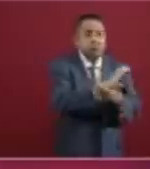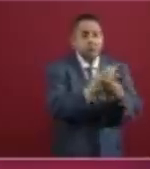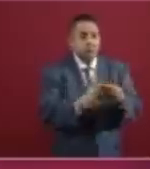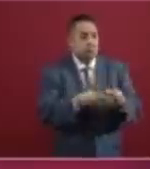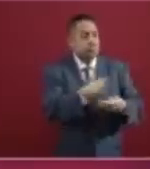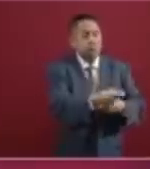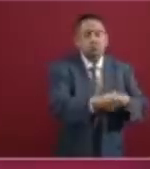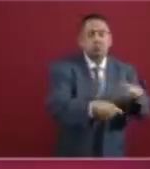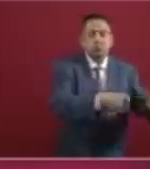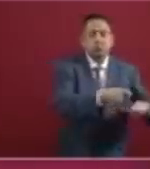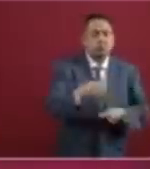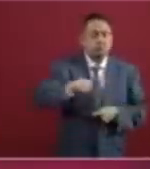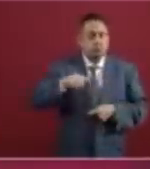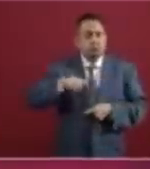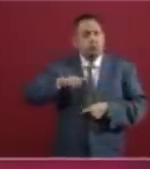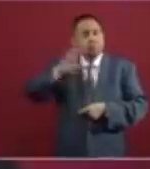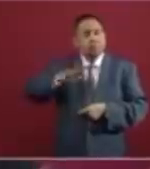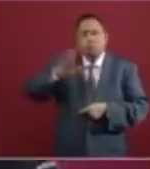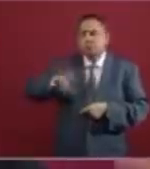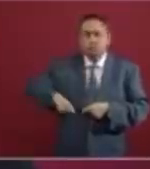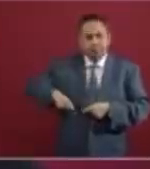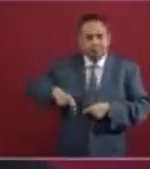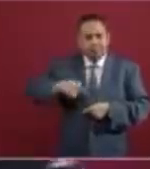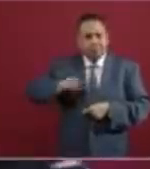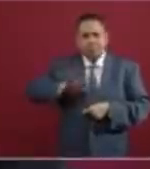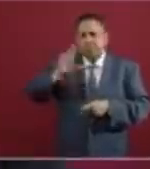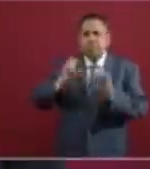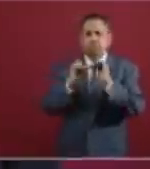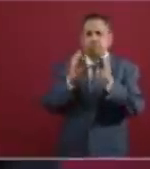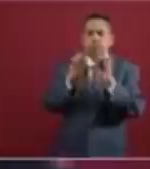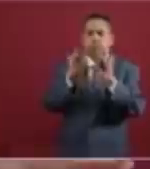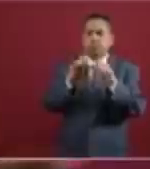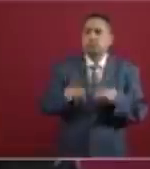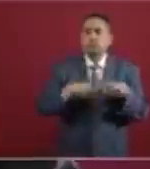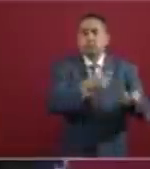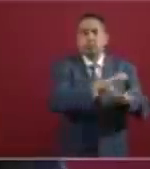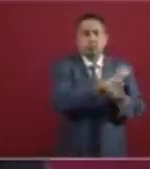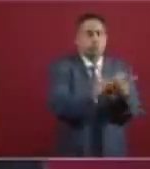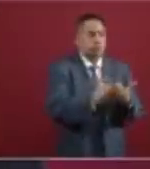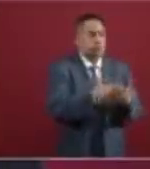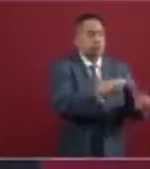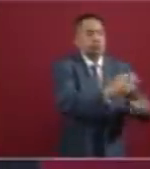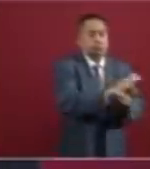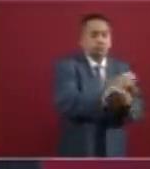una oficina para la entrega de contratos, en todo.